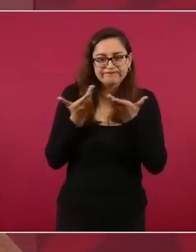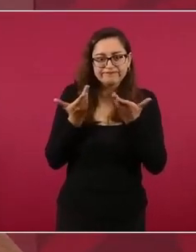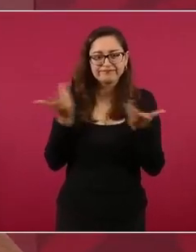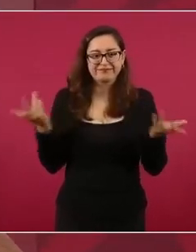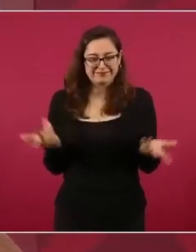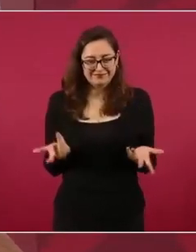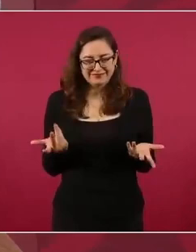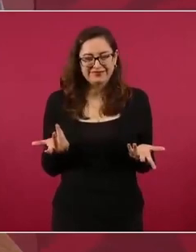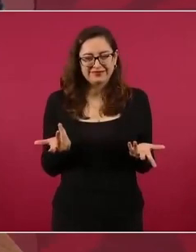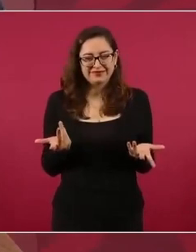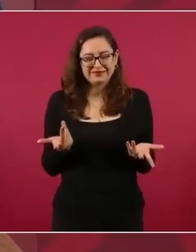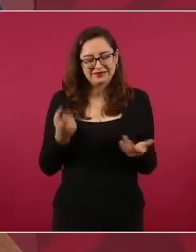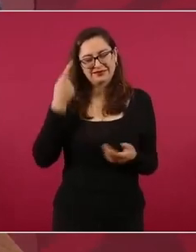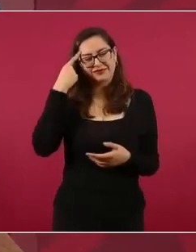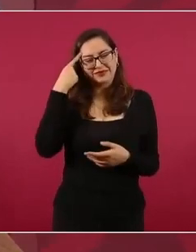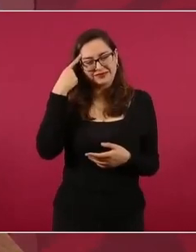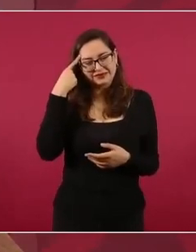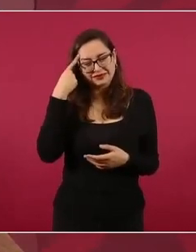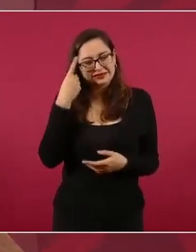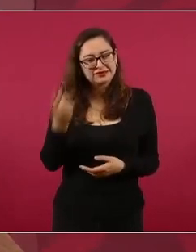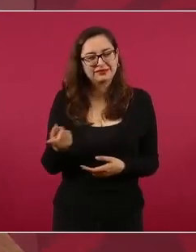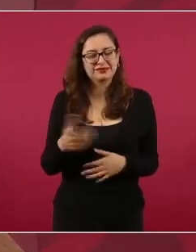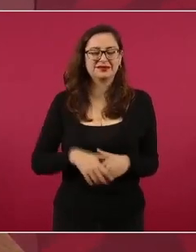Fíjense el nivel